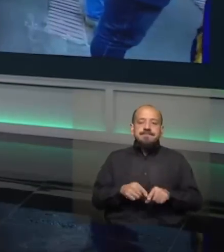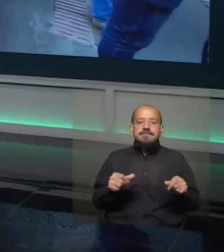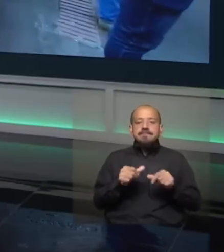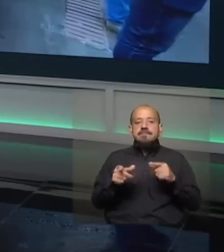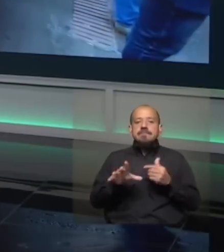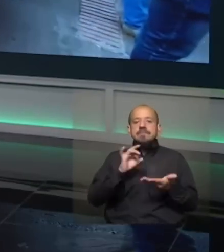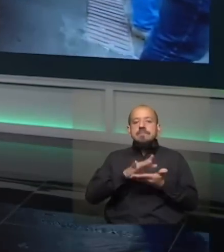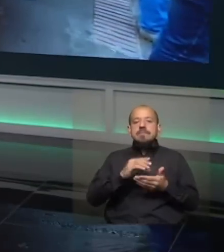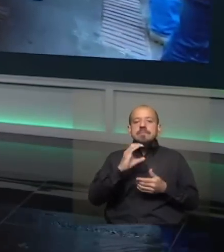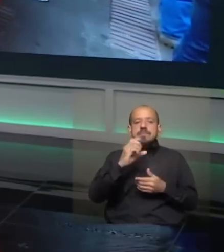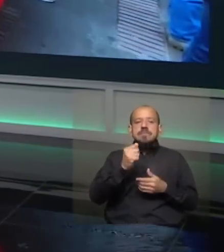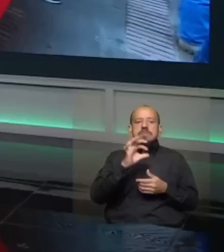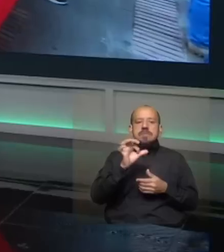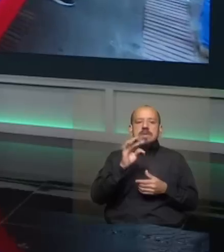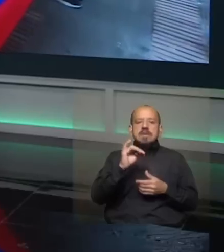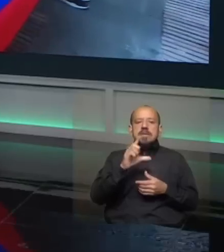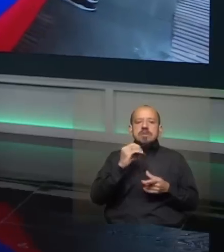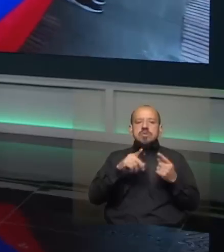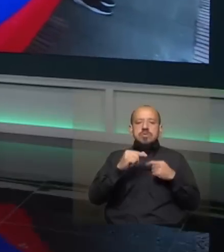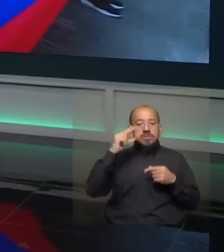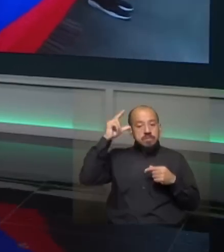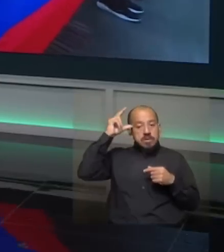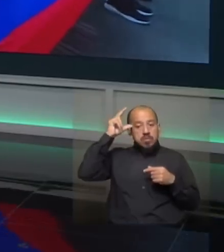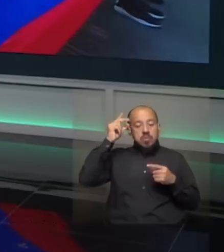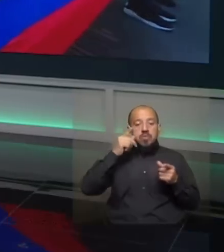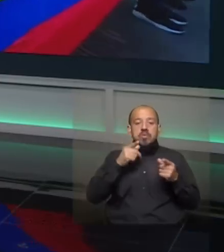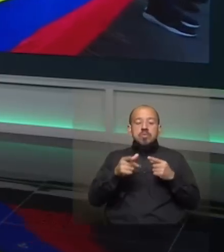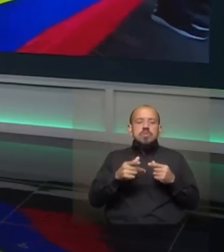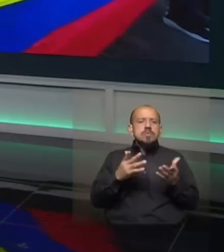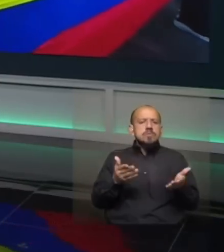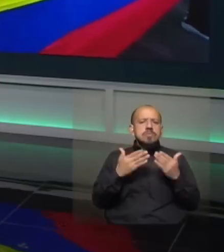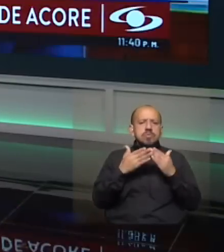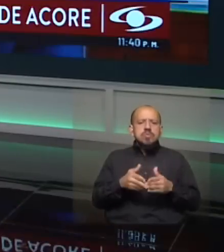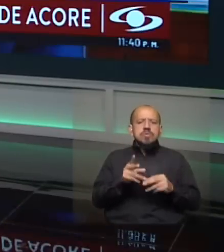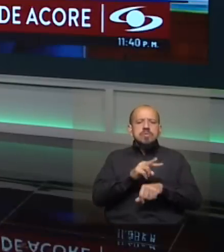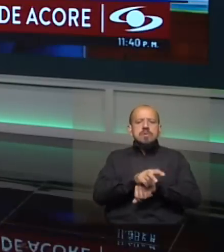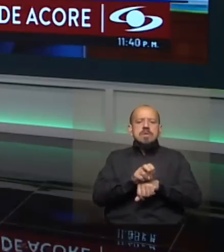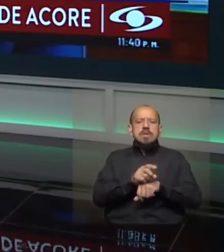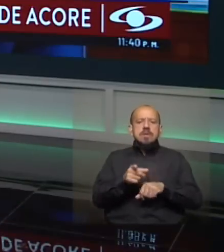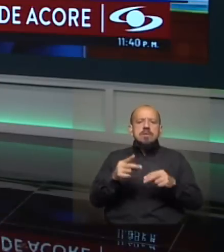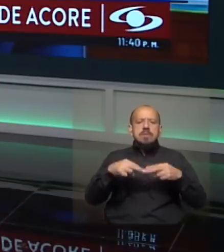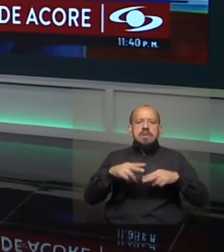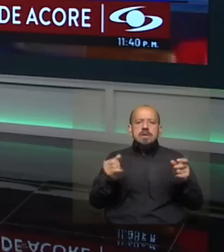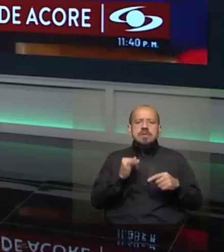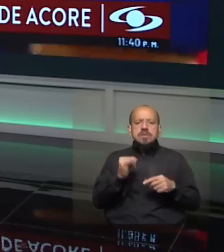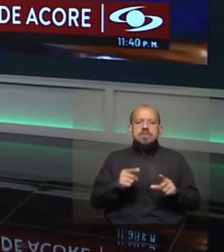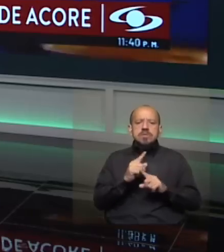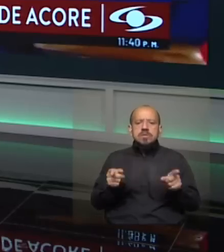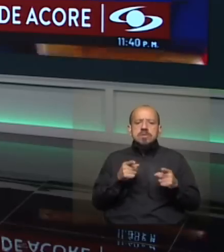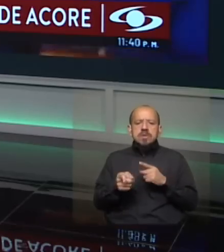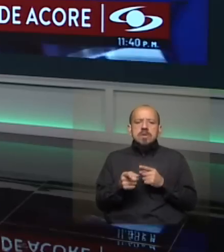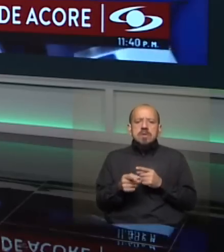se destituyó a Pedro Castillo en el Perú el presidente Gustavo Petro se preguntó si la fiscalía va a investigar o no este episodio